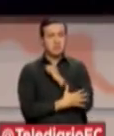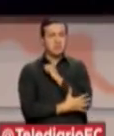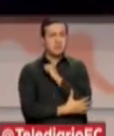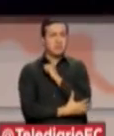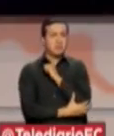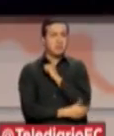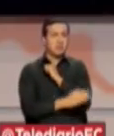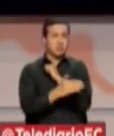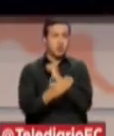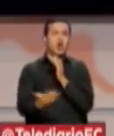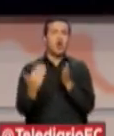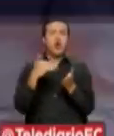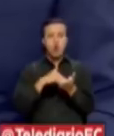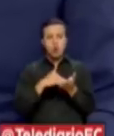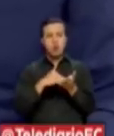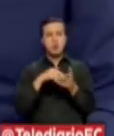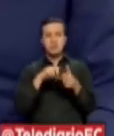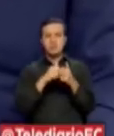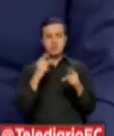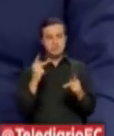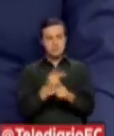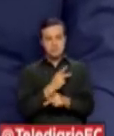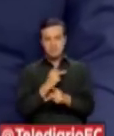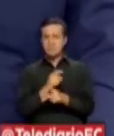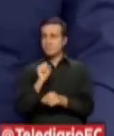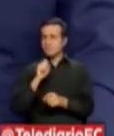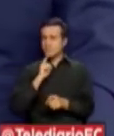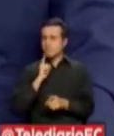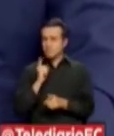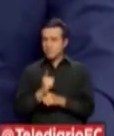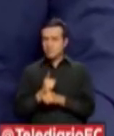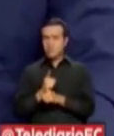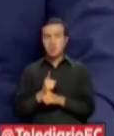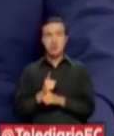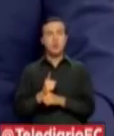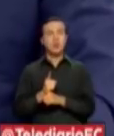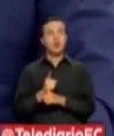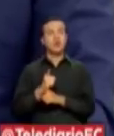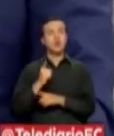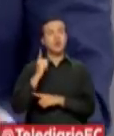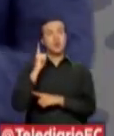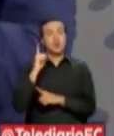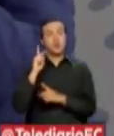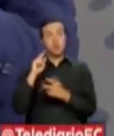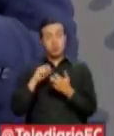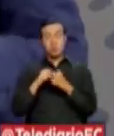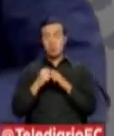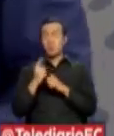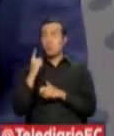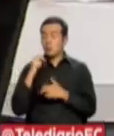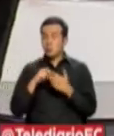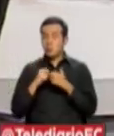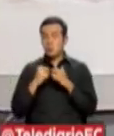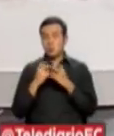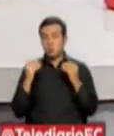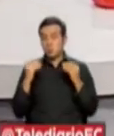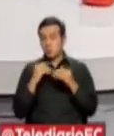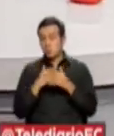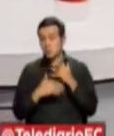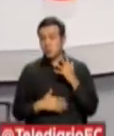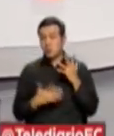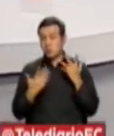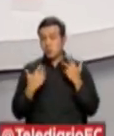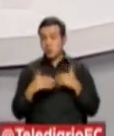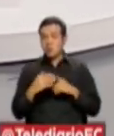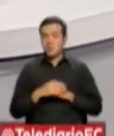adelante con el mismo problema de la graduación sin duda alguna y esta es una de las caras de la exclusión porque la luz es una de las calles varias de minas